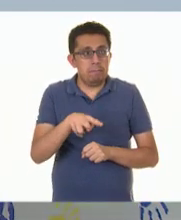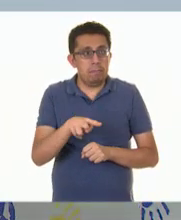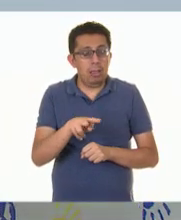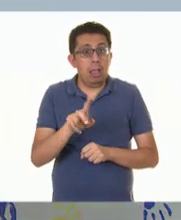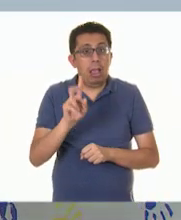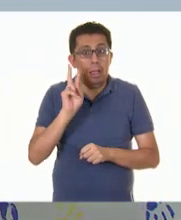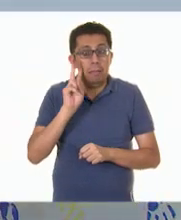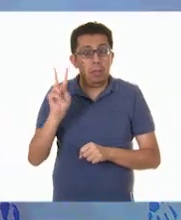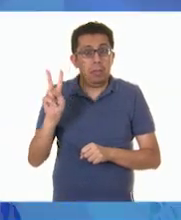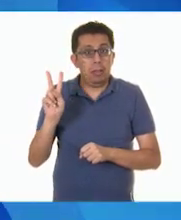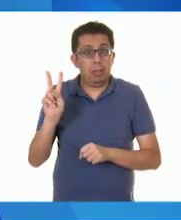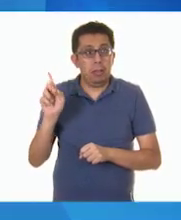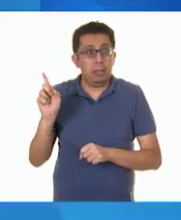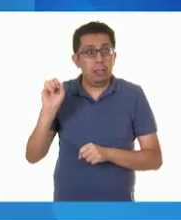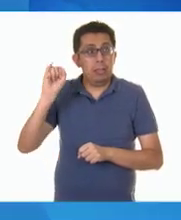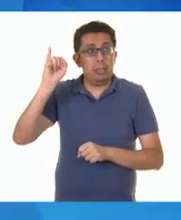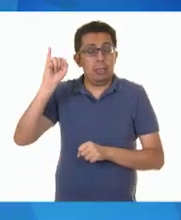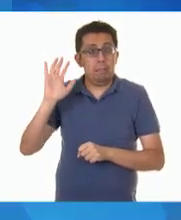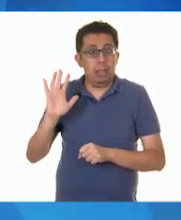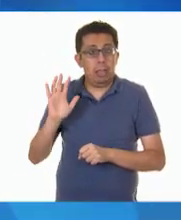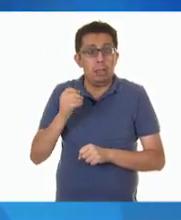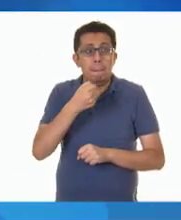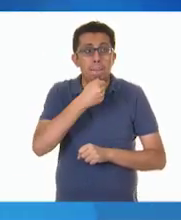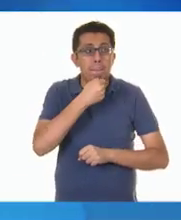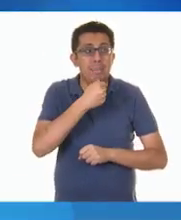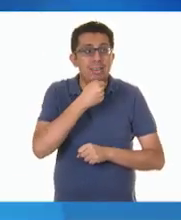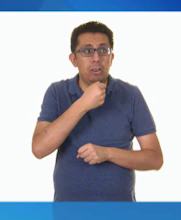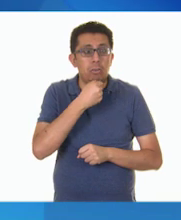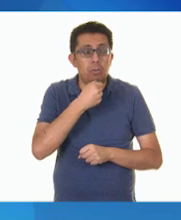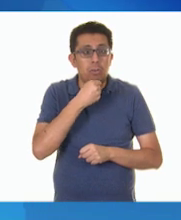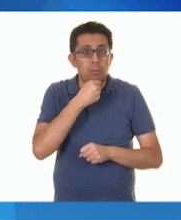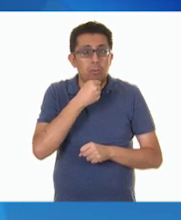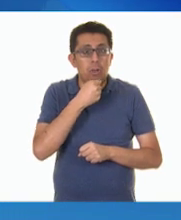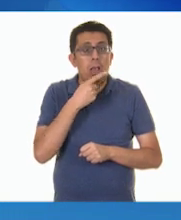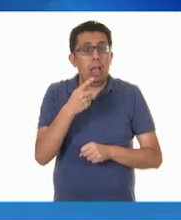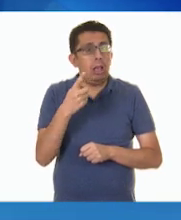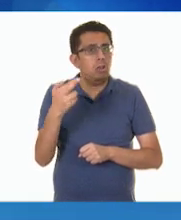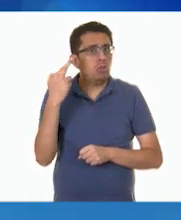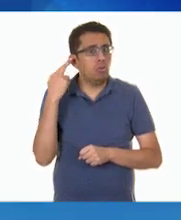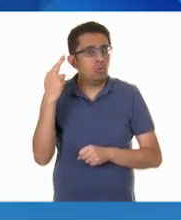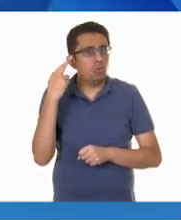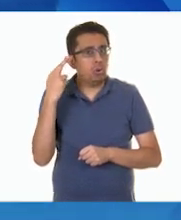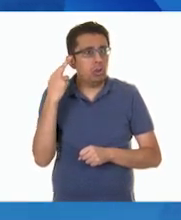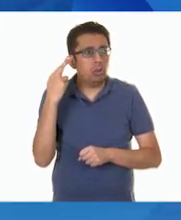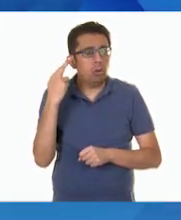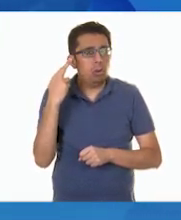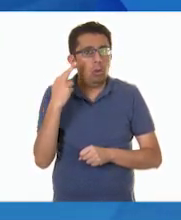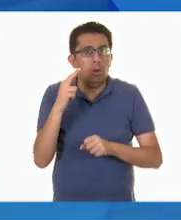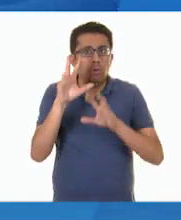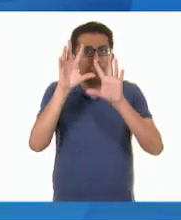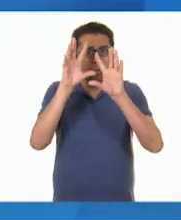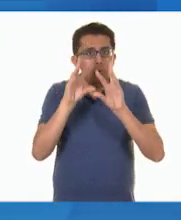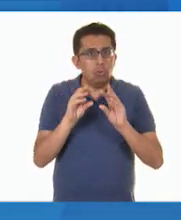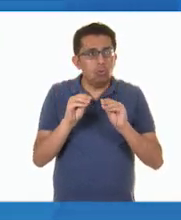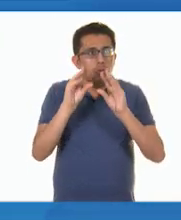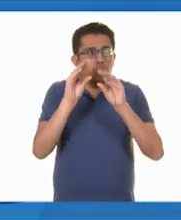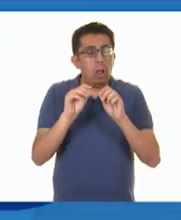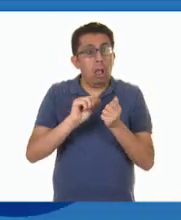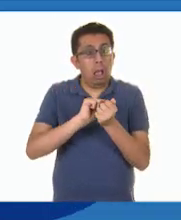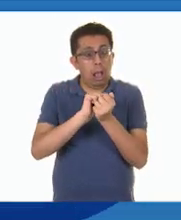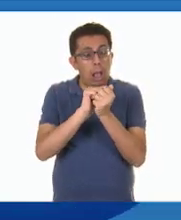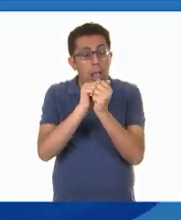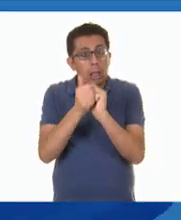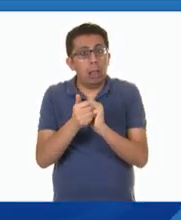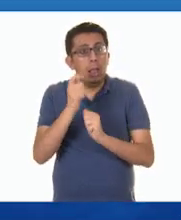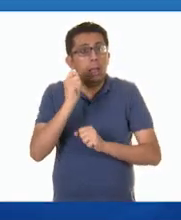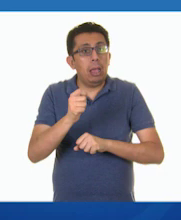tenemos una imagen de un micrófono que está recibiendo el sonido, pasa por el micrófono y lo convierte